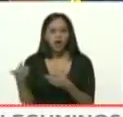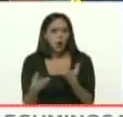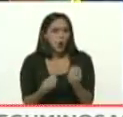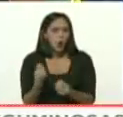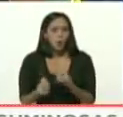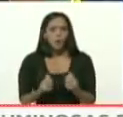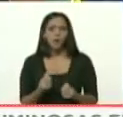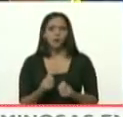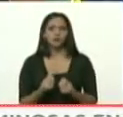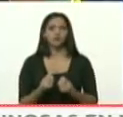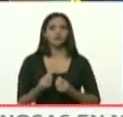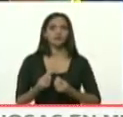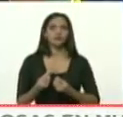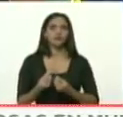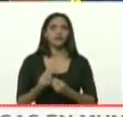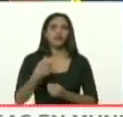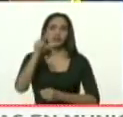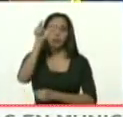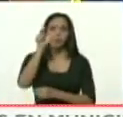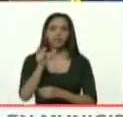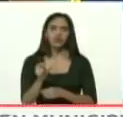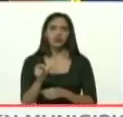y este ciudadano